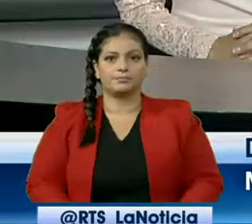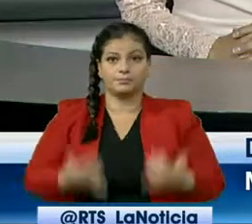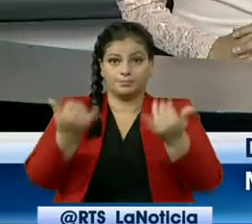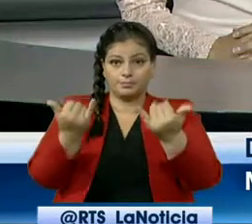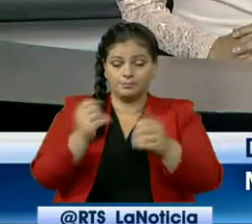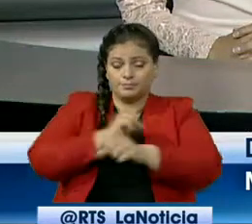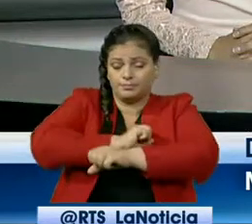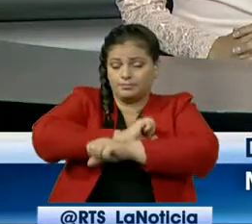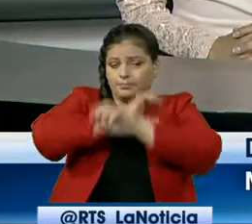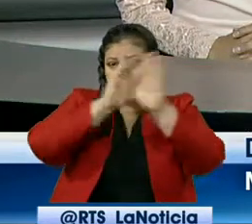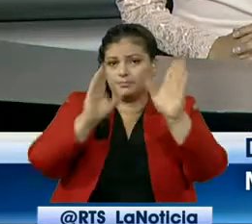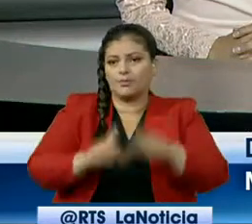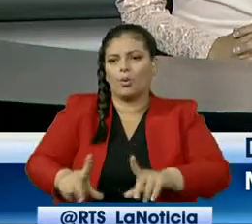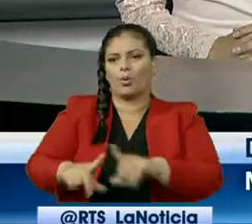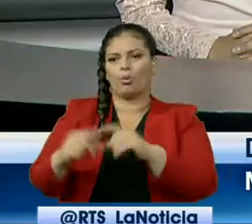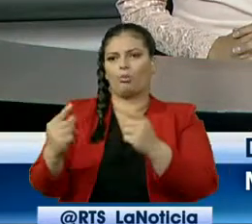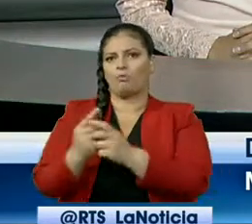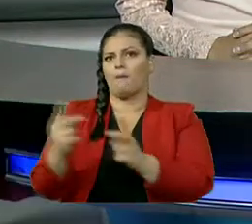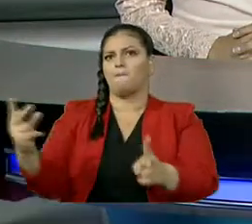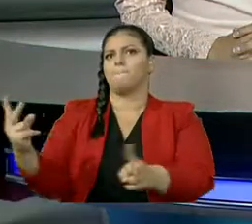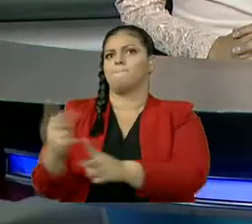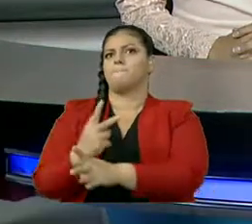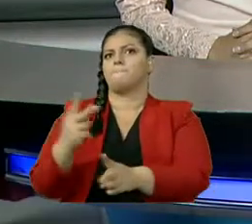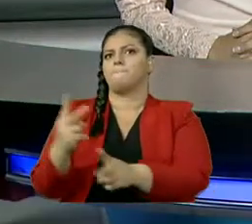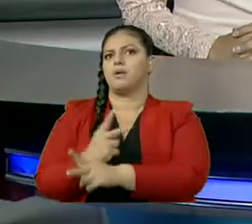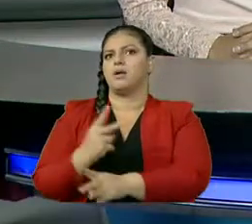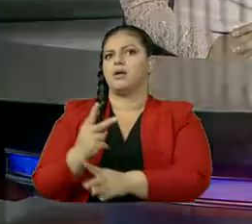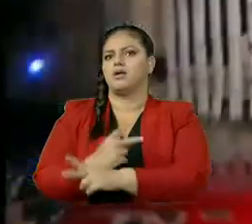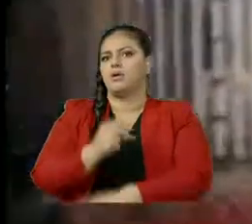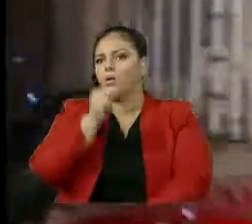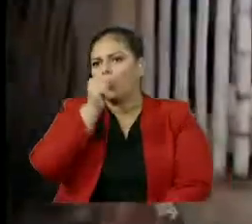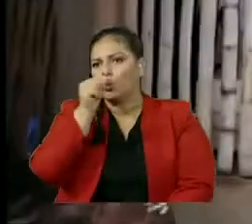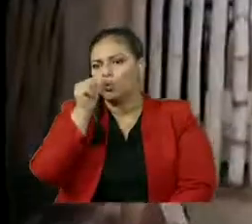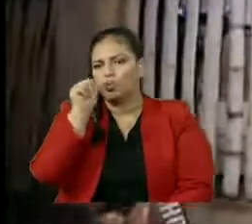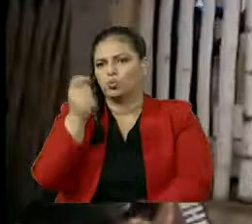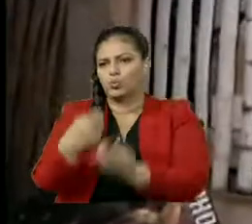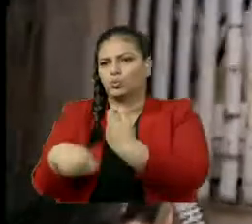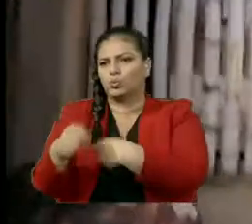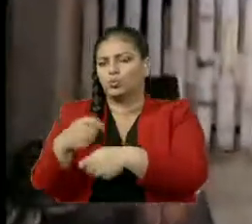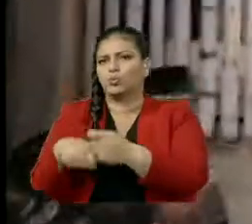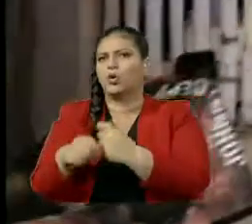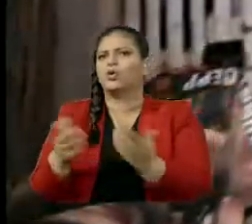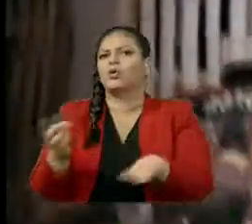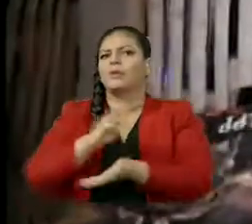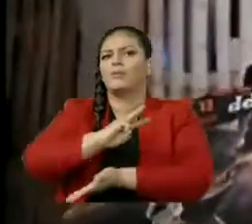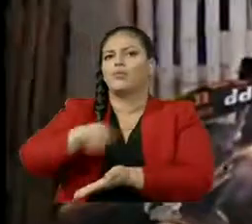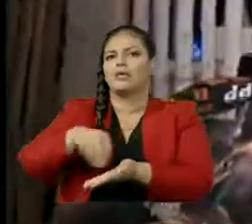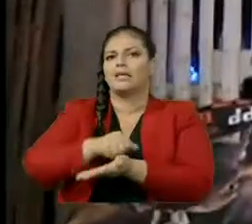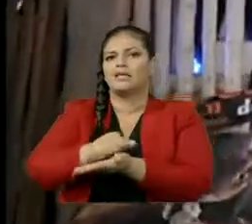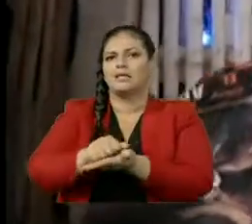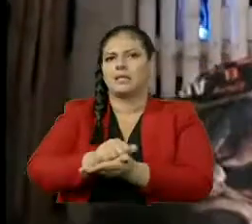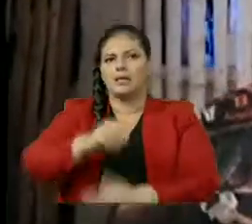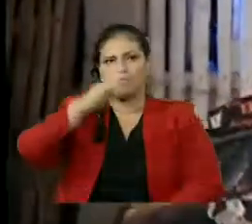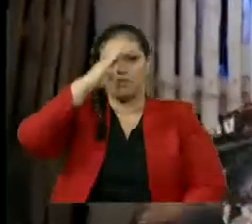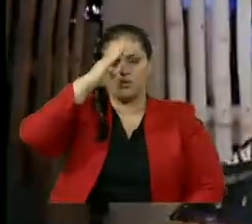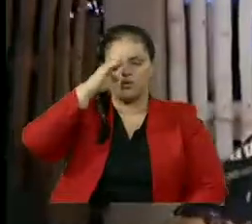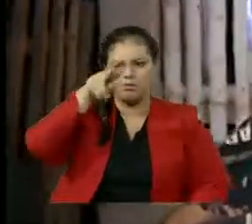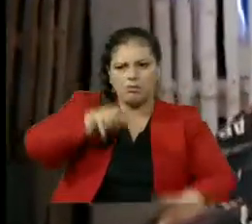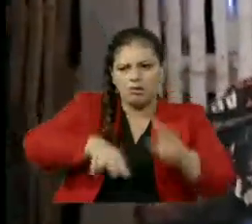la Policía Nacional desarticuló una supuesta red delictiva dedicada al microtráfico de drogas en el sector de Monte Sinaí, esto en el noroeste de la